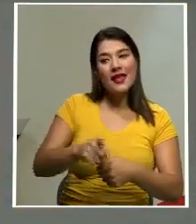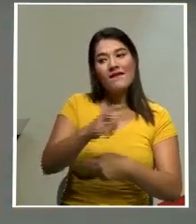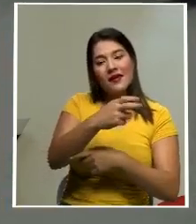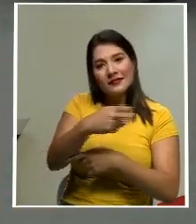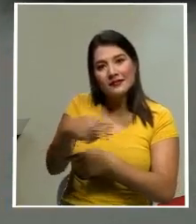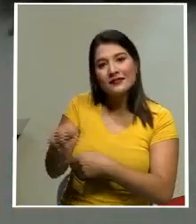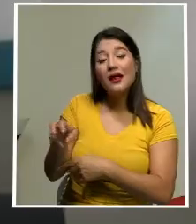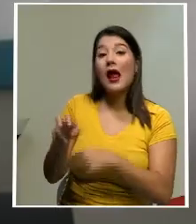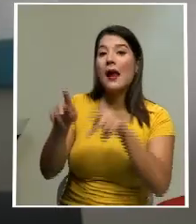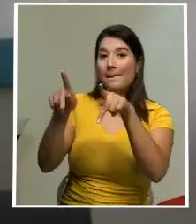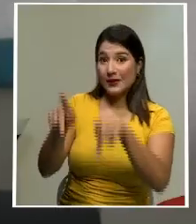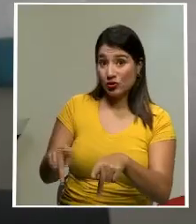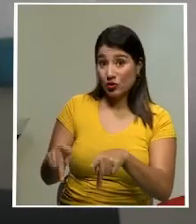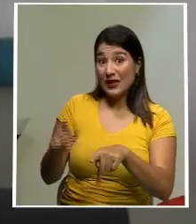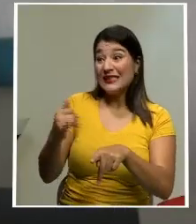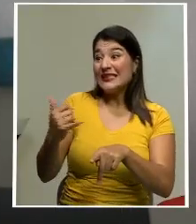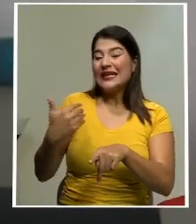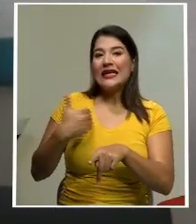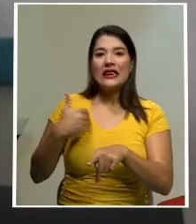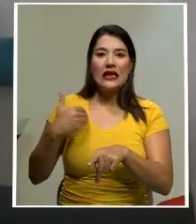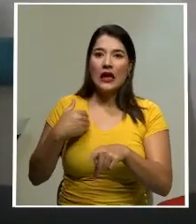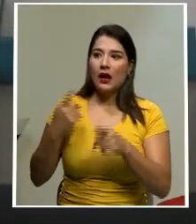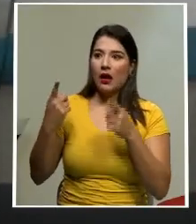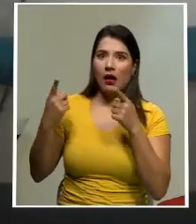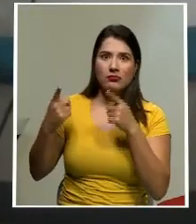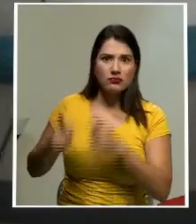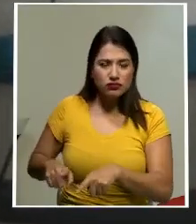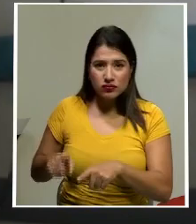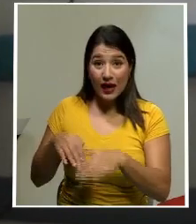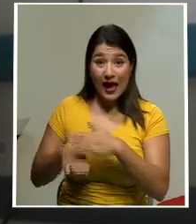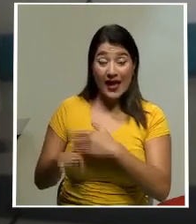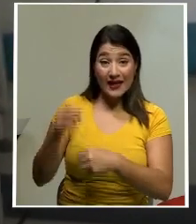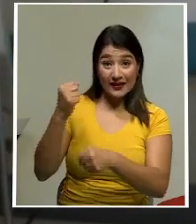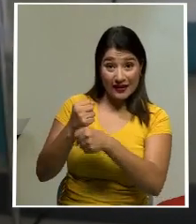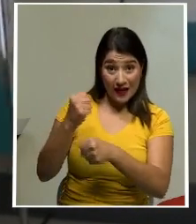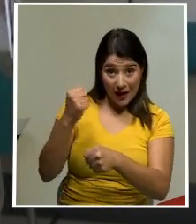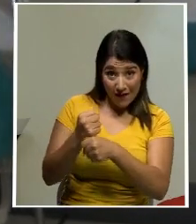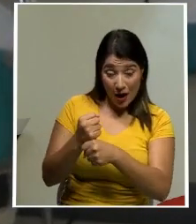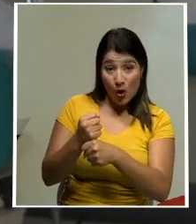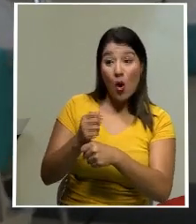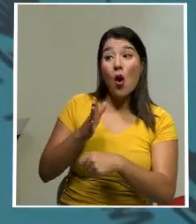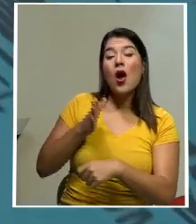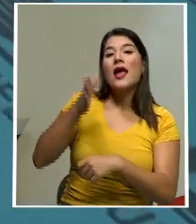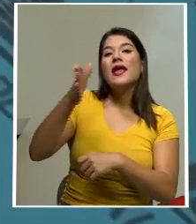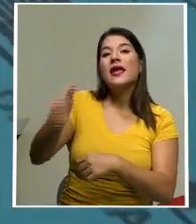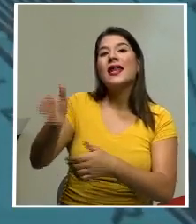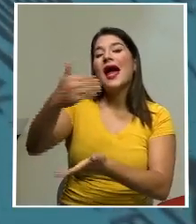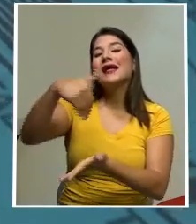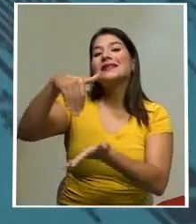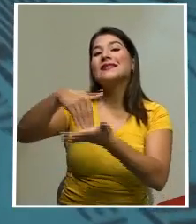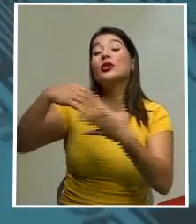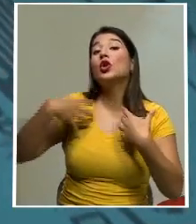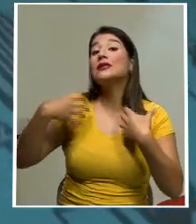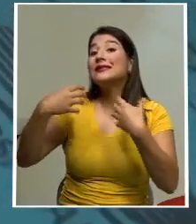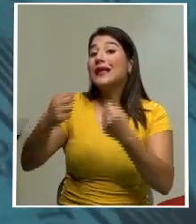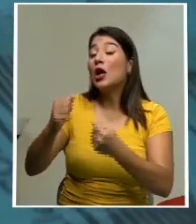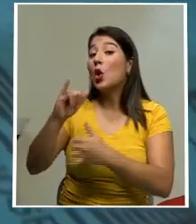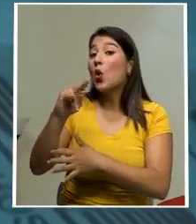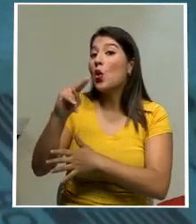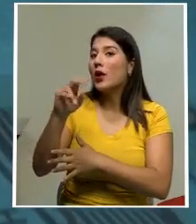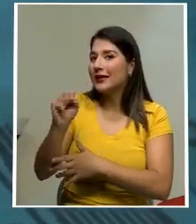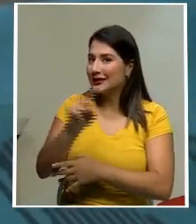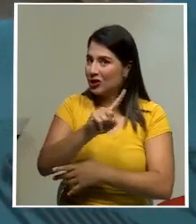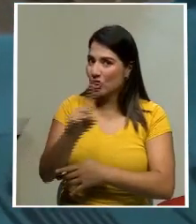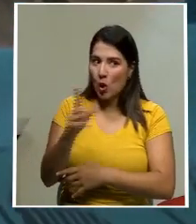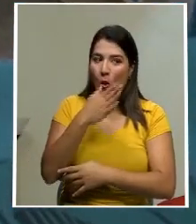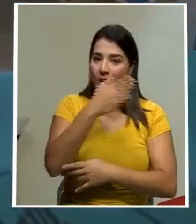accidentes de trabajo con lesiones menores a los centros de salud de la red del INSS y no a los servicios de la Caja Costarricense de Seguro